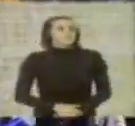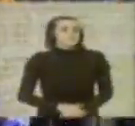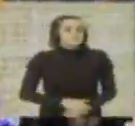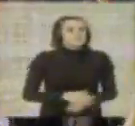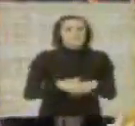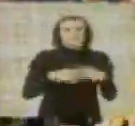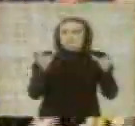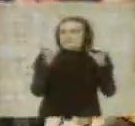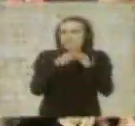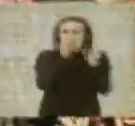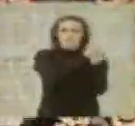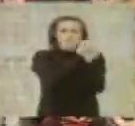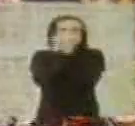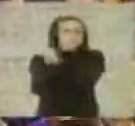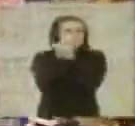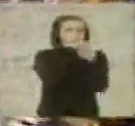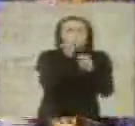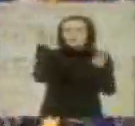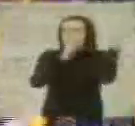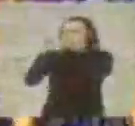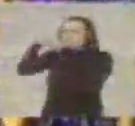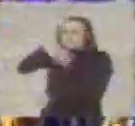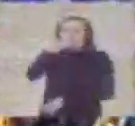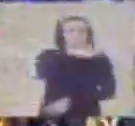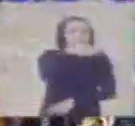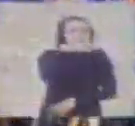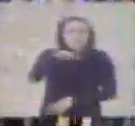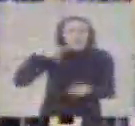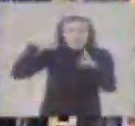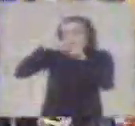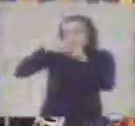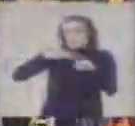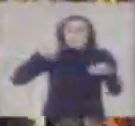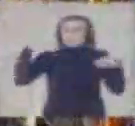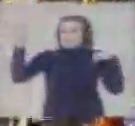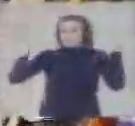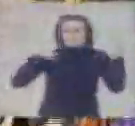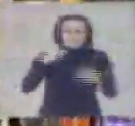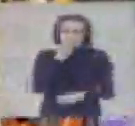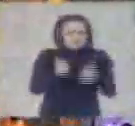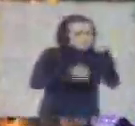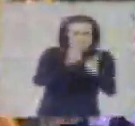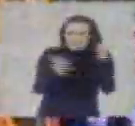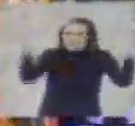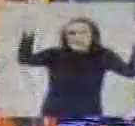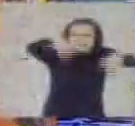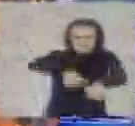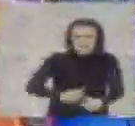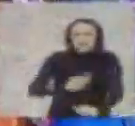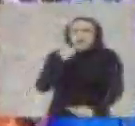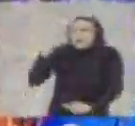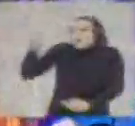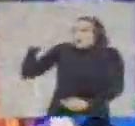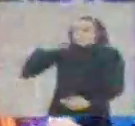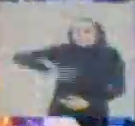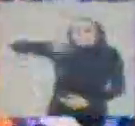¿Dónde están las murgas que venían aquí a pasar un rato y no a competir? Donde lo importante era